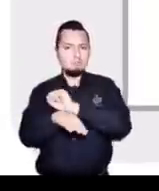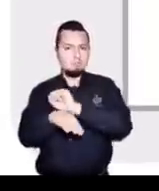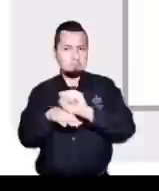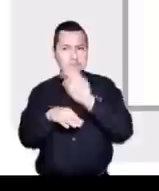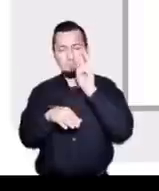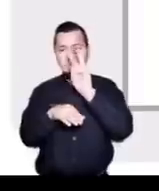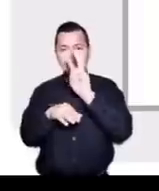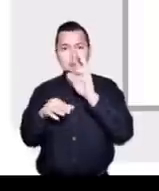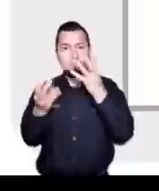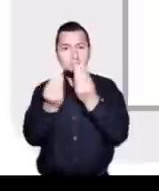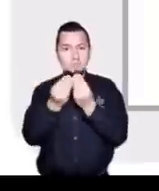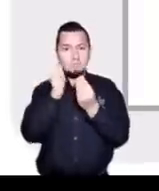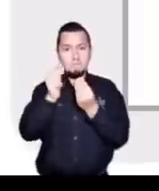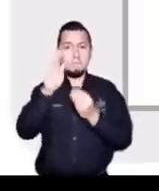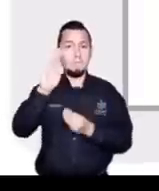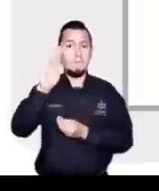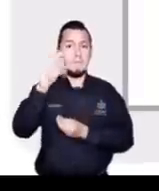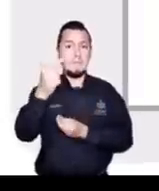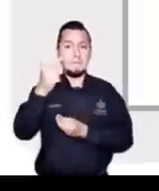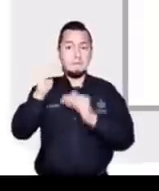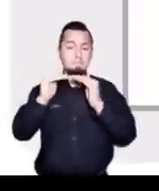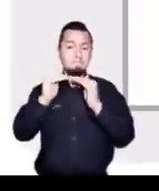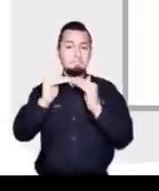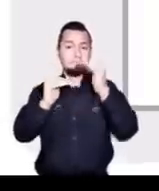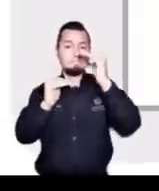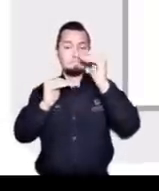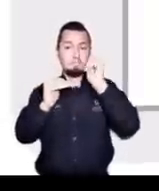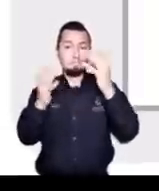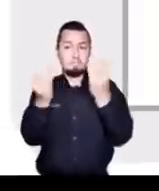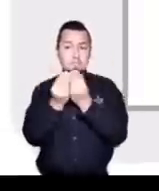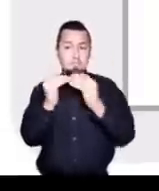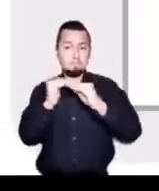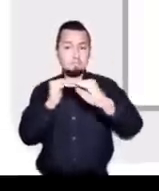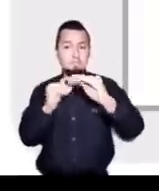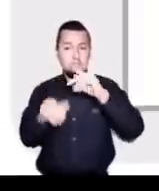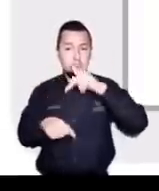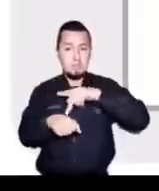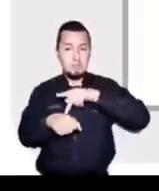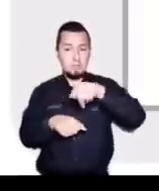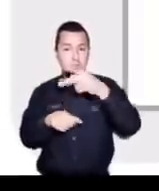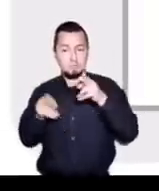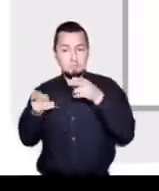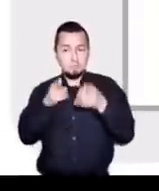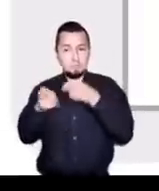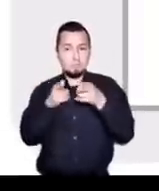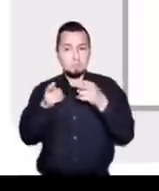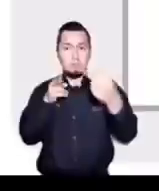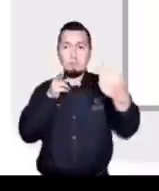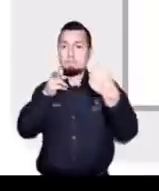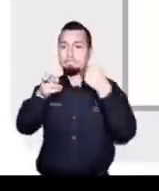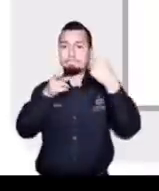97 centímetros por encima del nivel del riel, que está cubierta y que permitirá